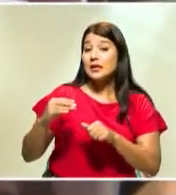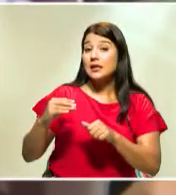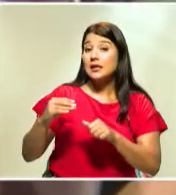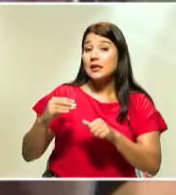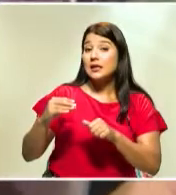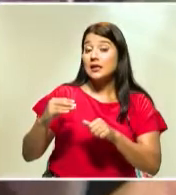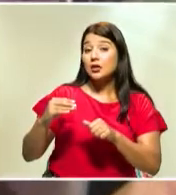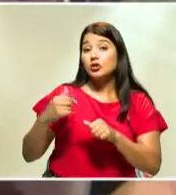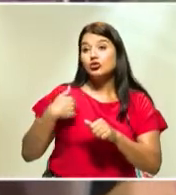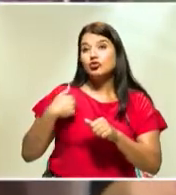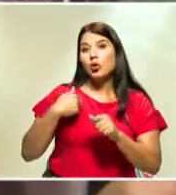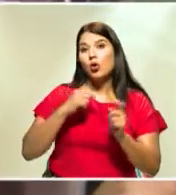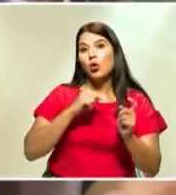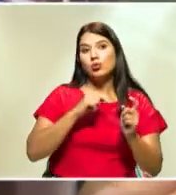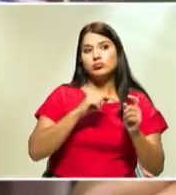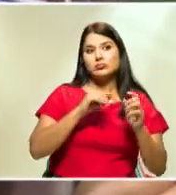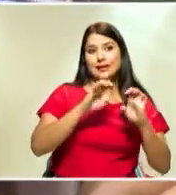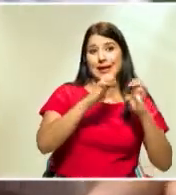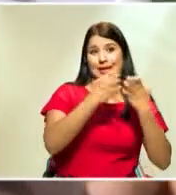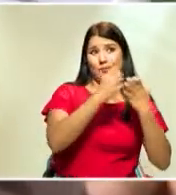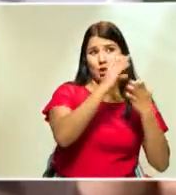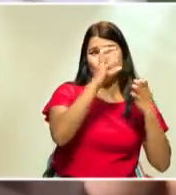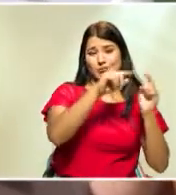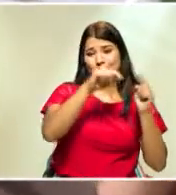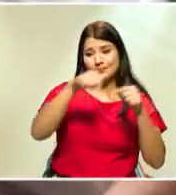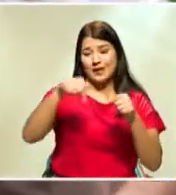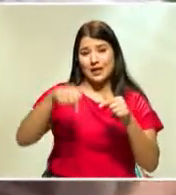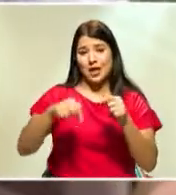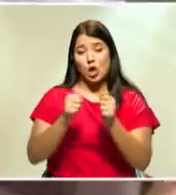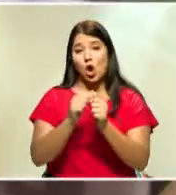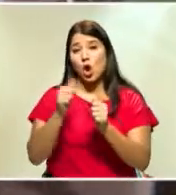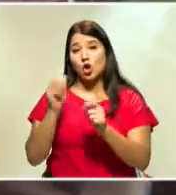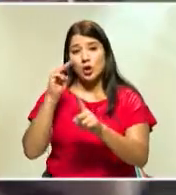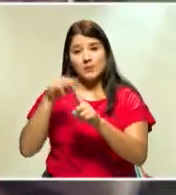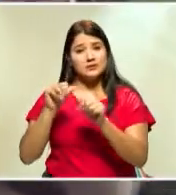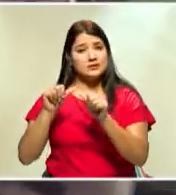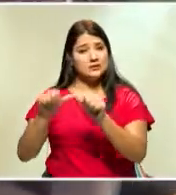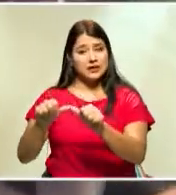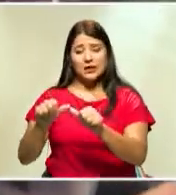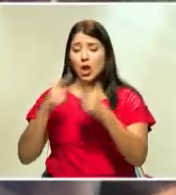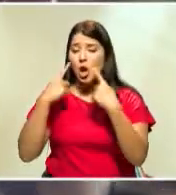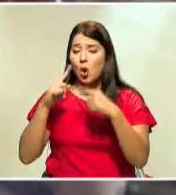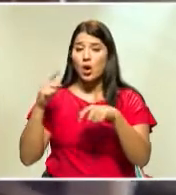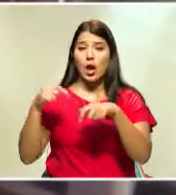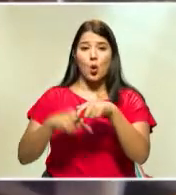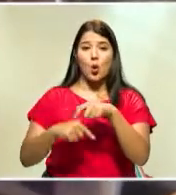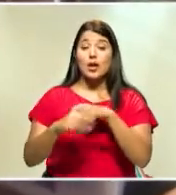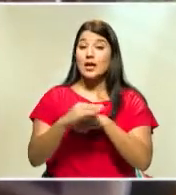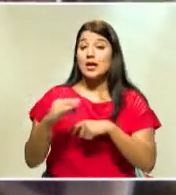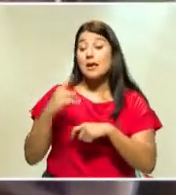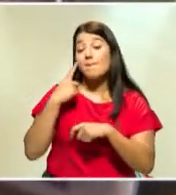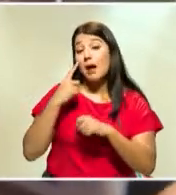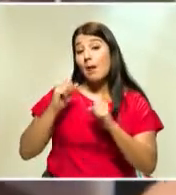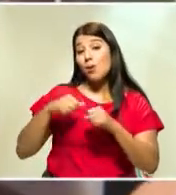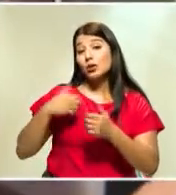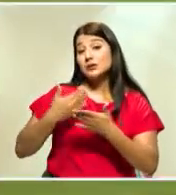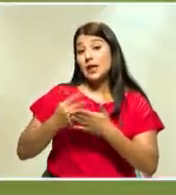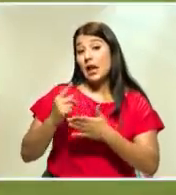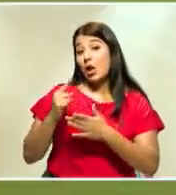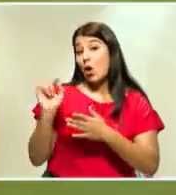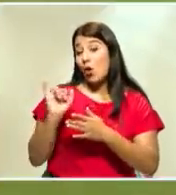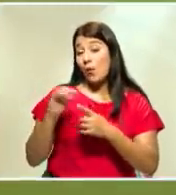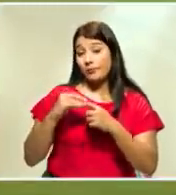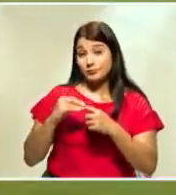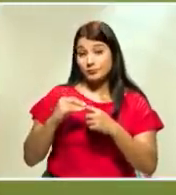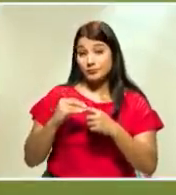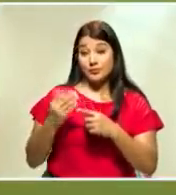la selección con otra meta, que es seguir adelante, seguir metiendo goles y para regresar al primer puesto.